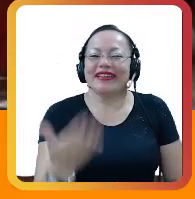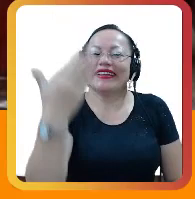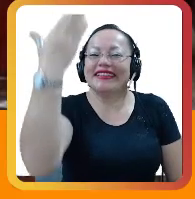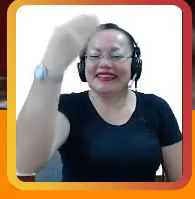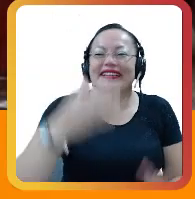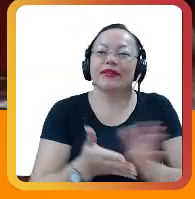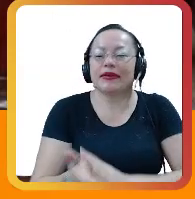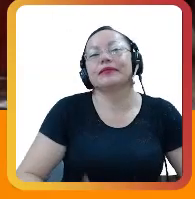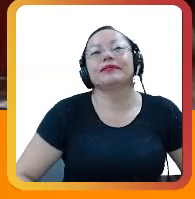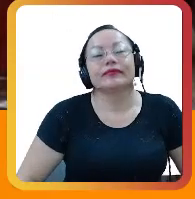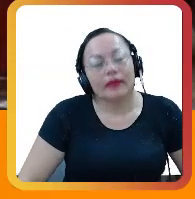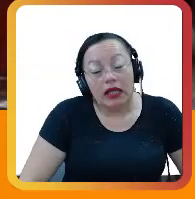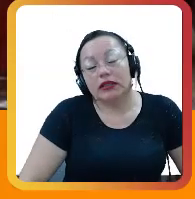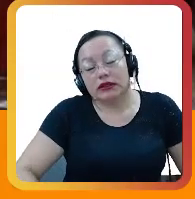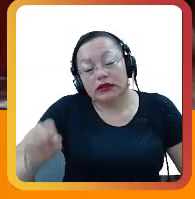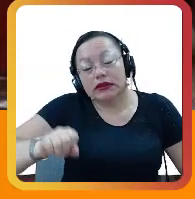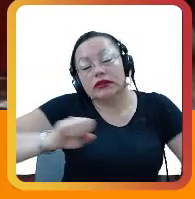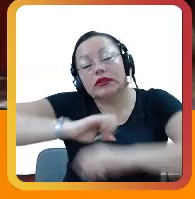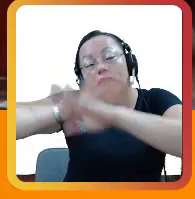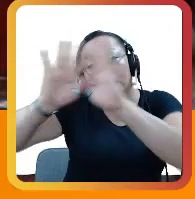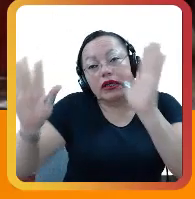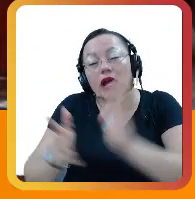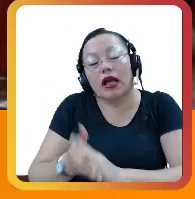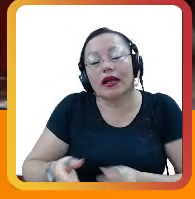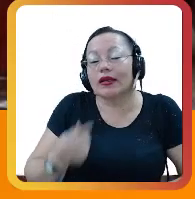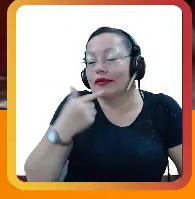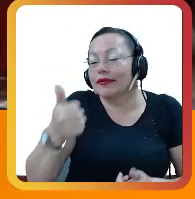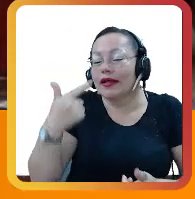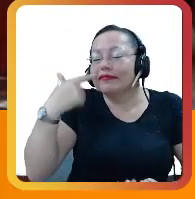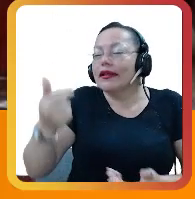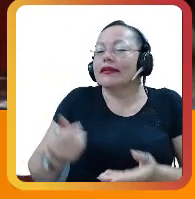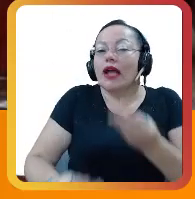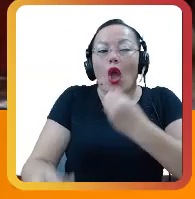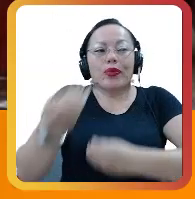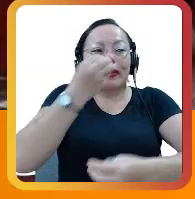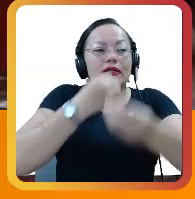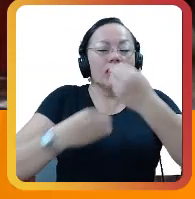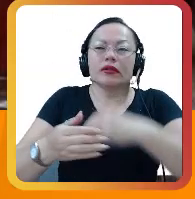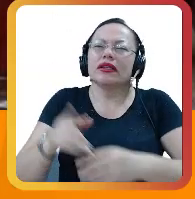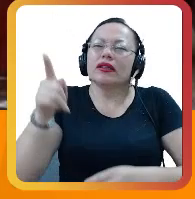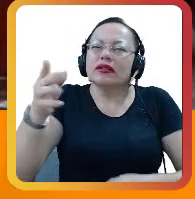Claro, y no, y es bueno dar o alimentarse,